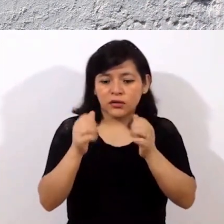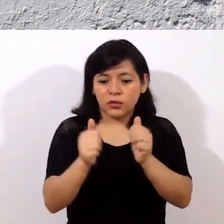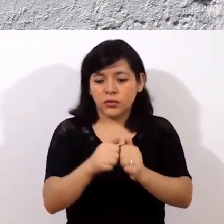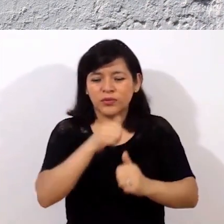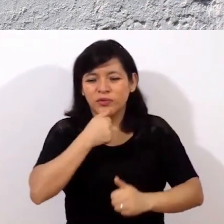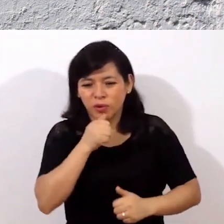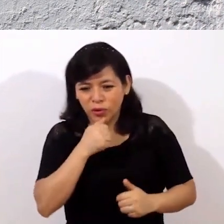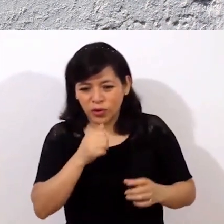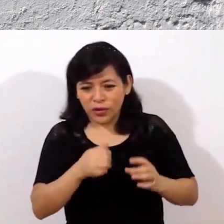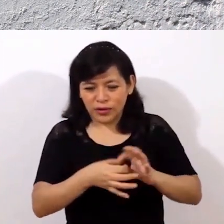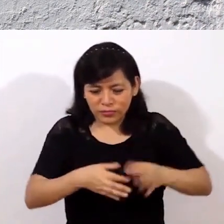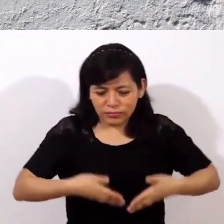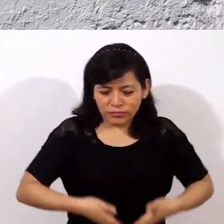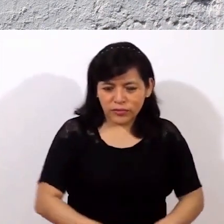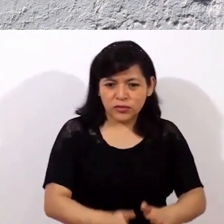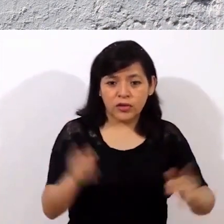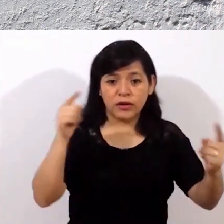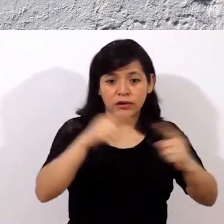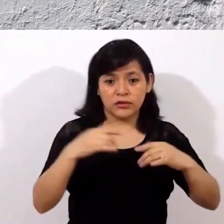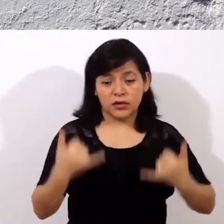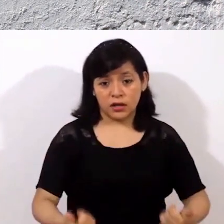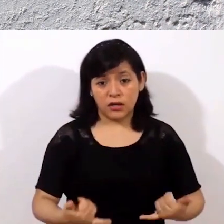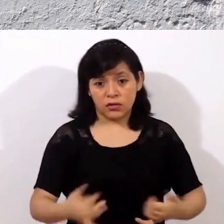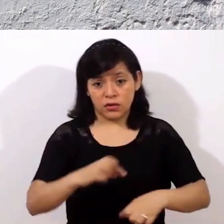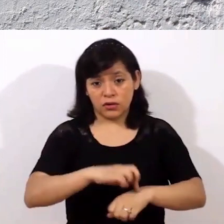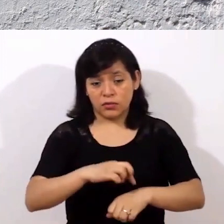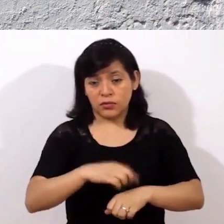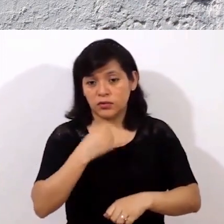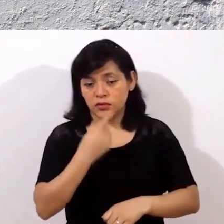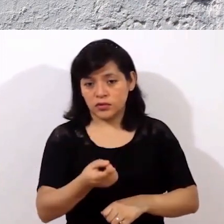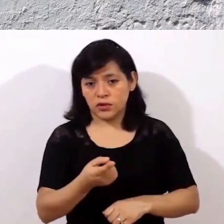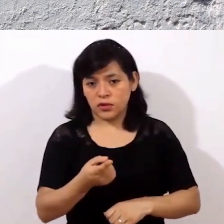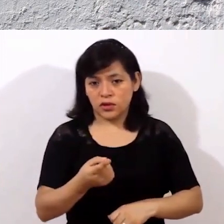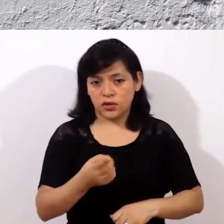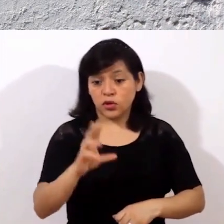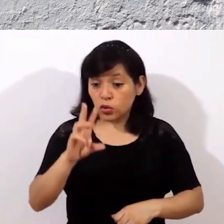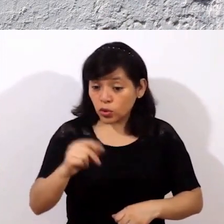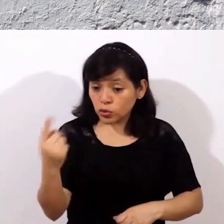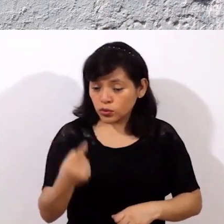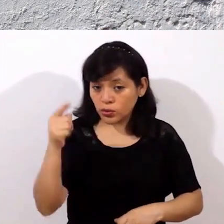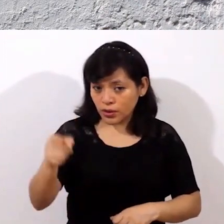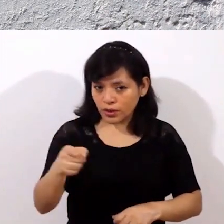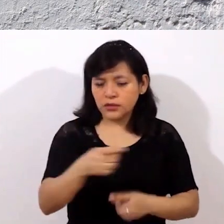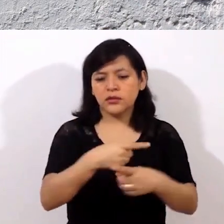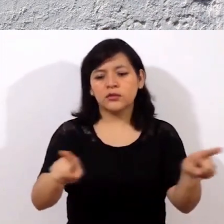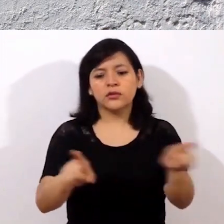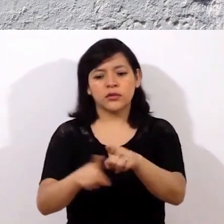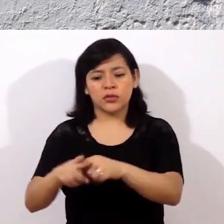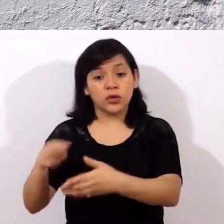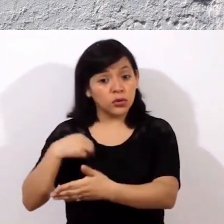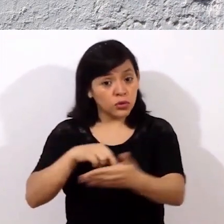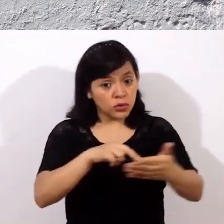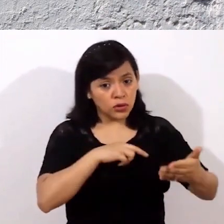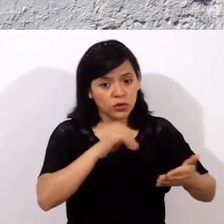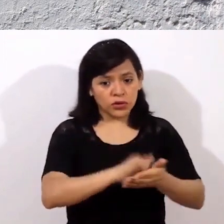dolores de parto hasta ahora. Bueno, y Pablo después dice, no solo ella, sino también nosotros, que tenemos las primicias